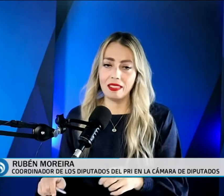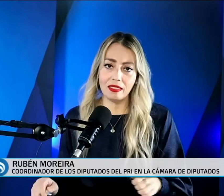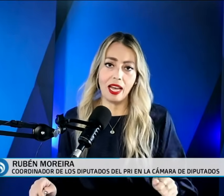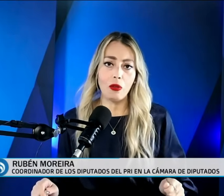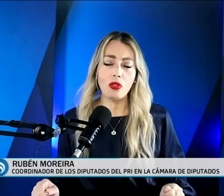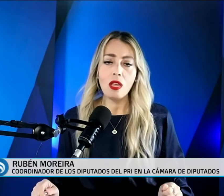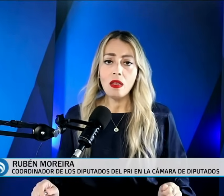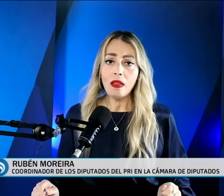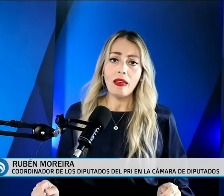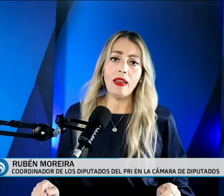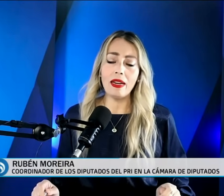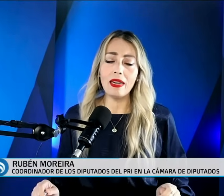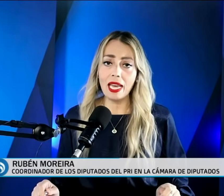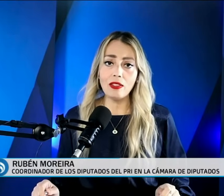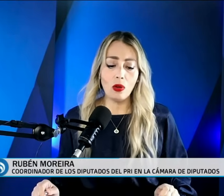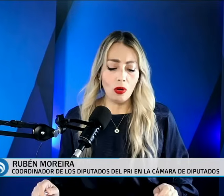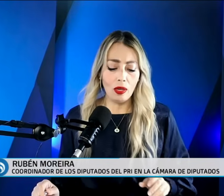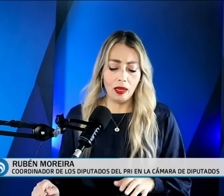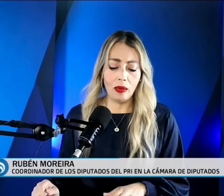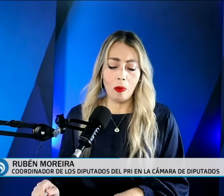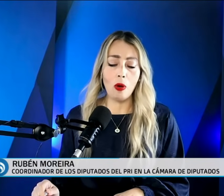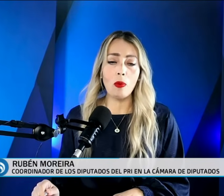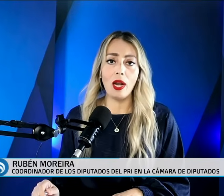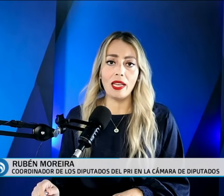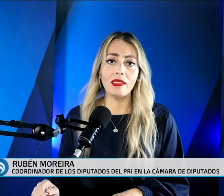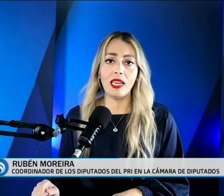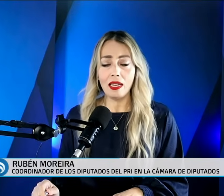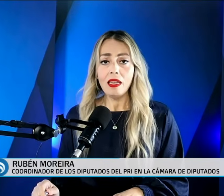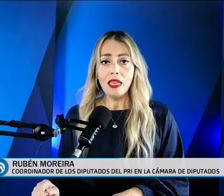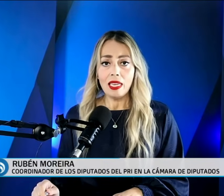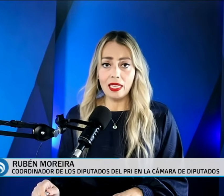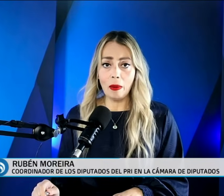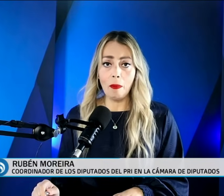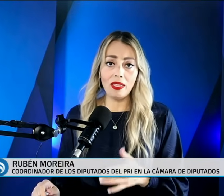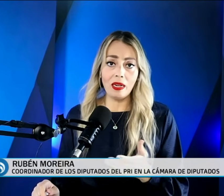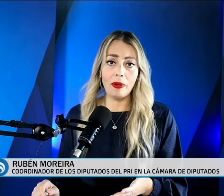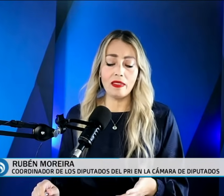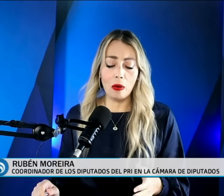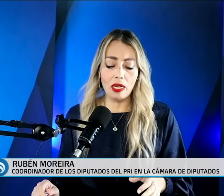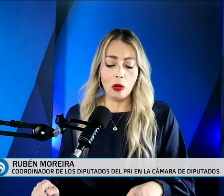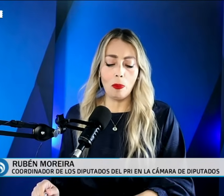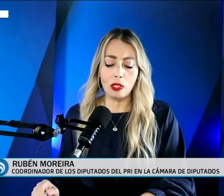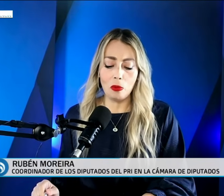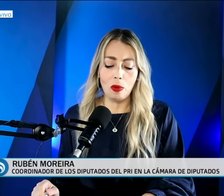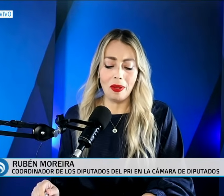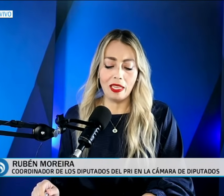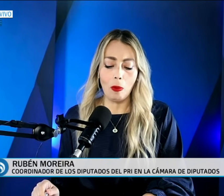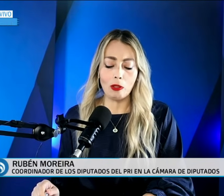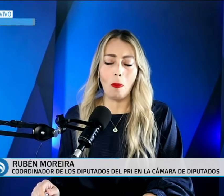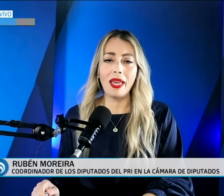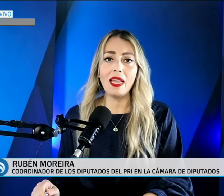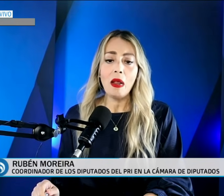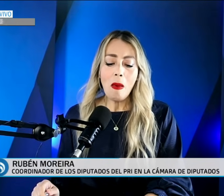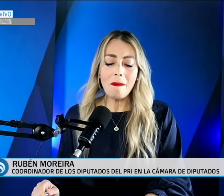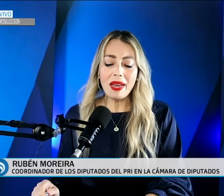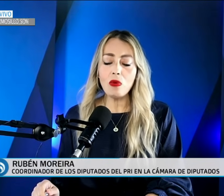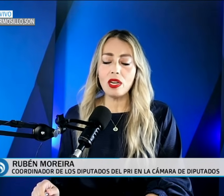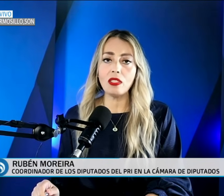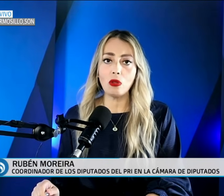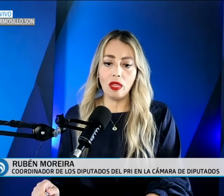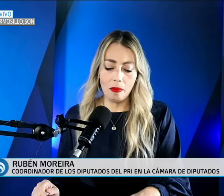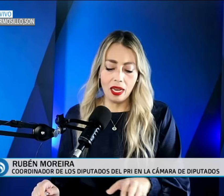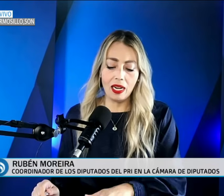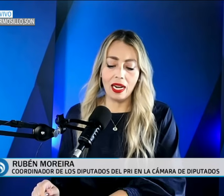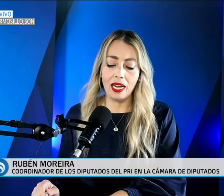15 estados en riesgo por violencia y que pueden representar un riesgo el próximo 2024. ¿Ven un